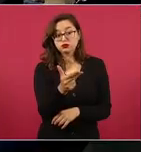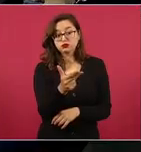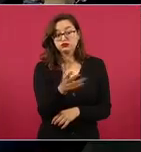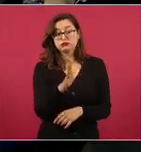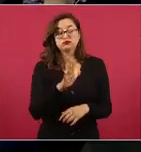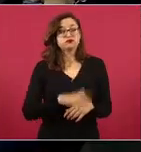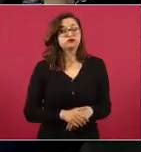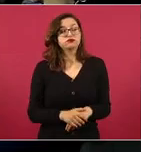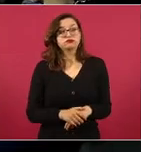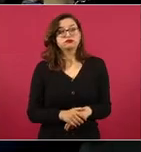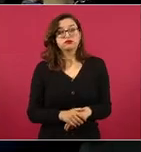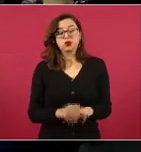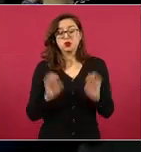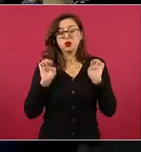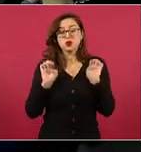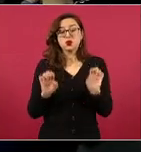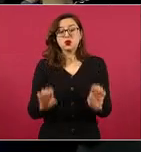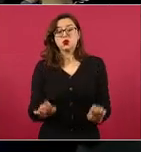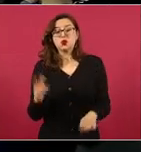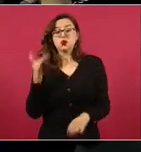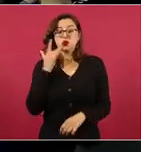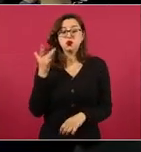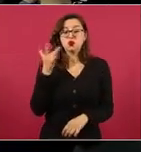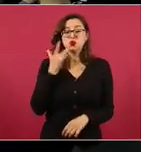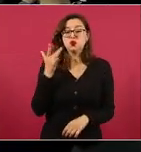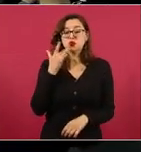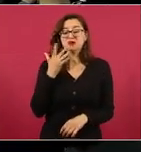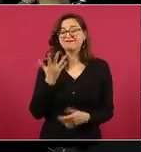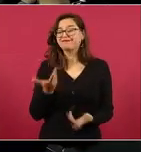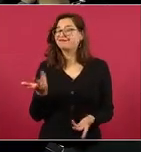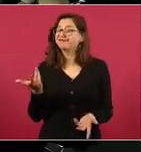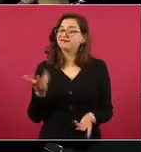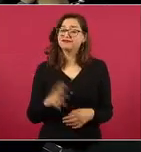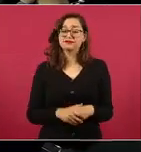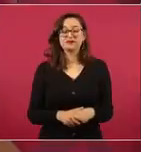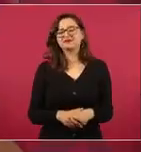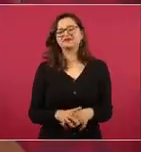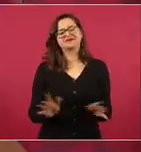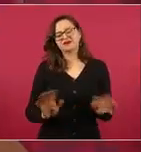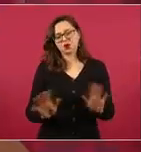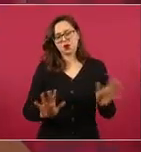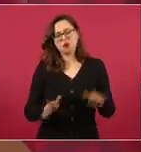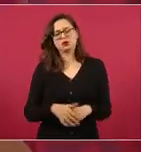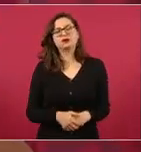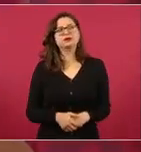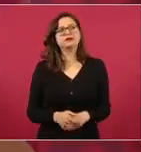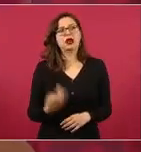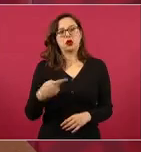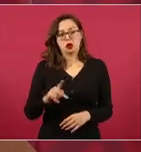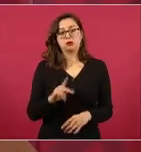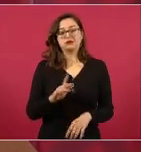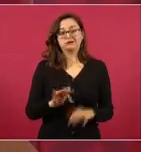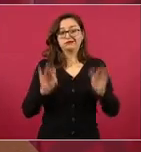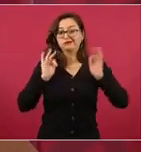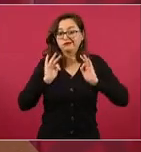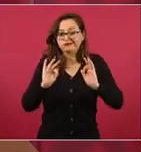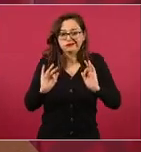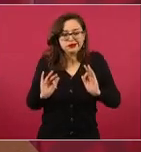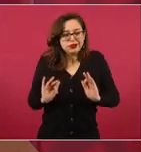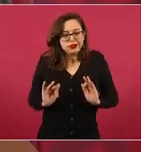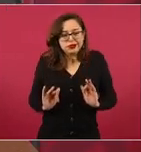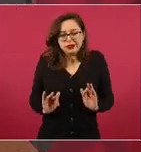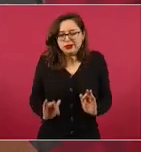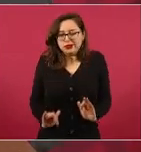no quiero usar la palabra lujoso ni extravagante, ¿cómo será? El más cómodo de México y